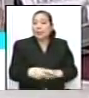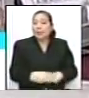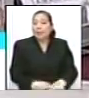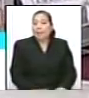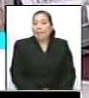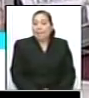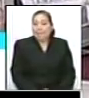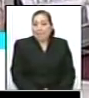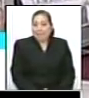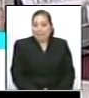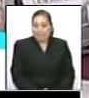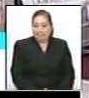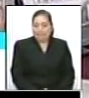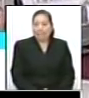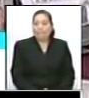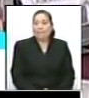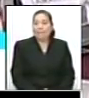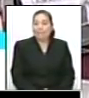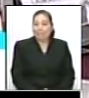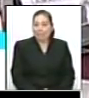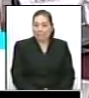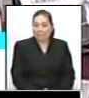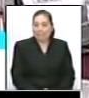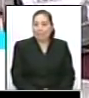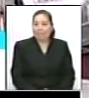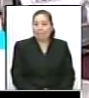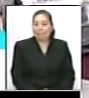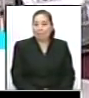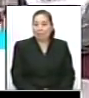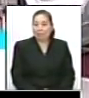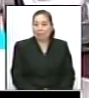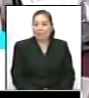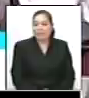el congresista Marco Arana, por su intermedio. Congresista Arana. Presidenta, usted ha...